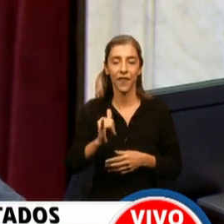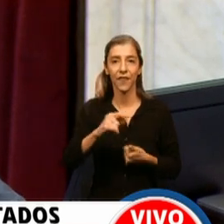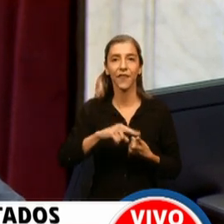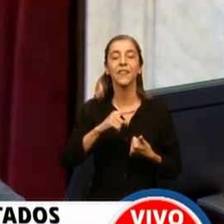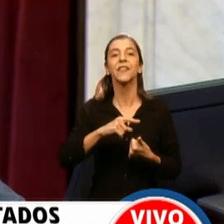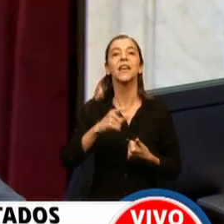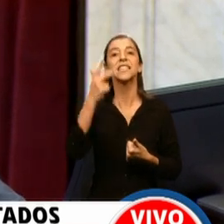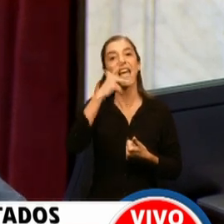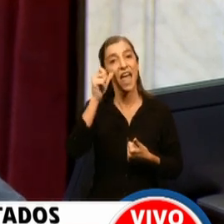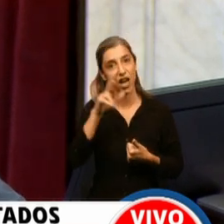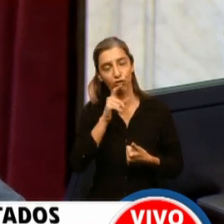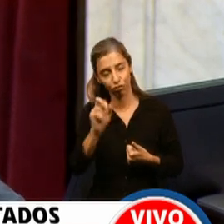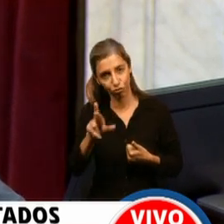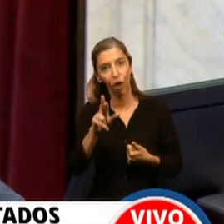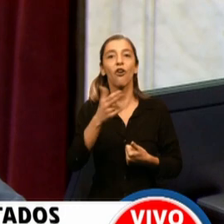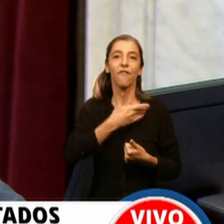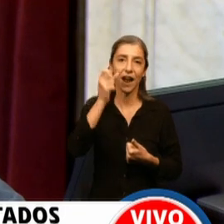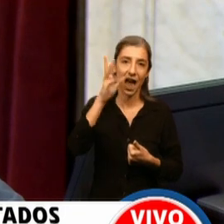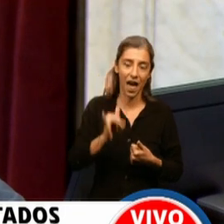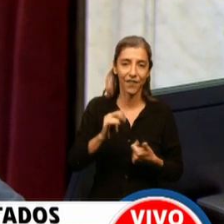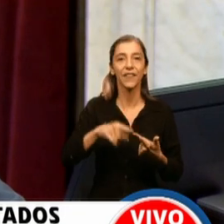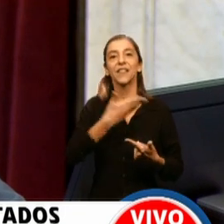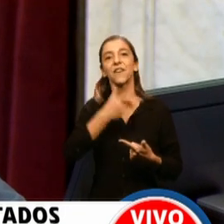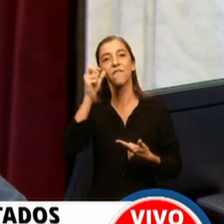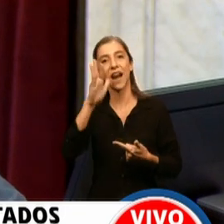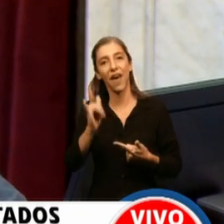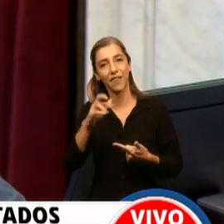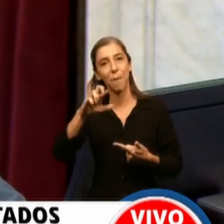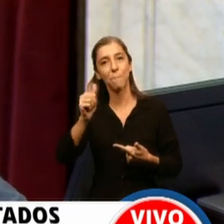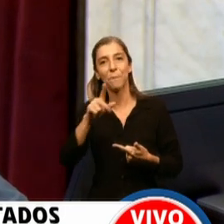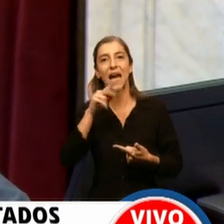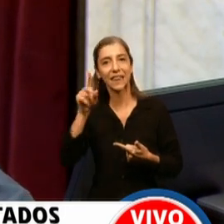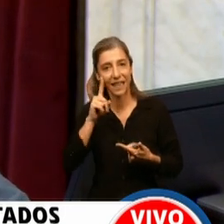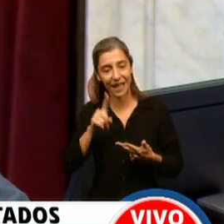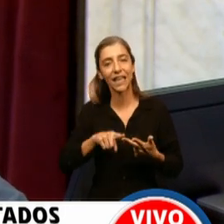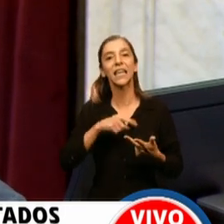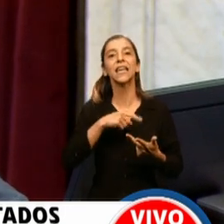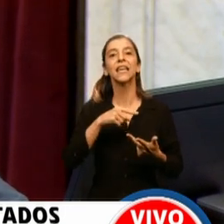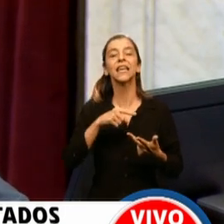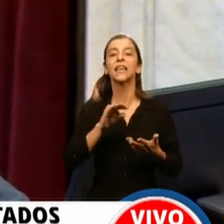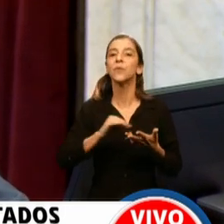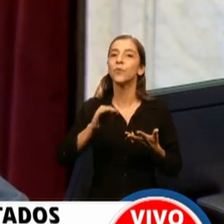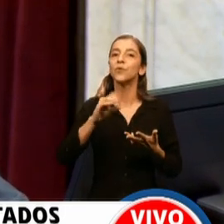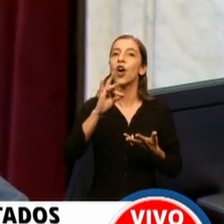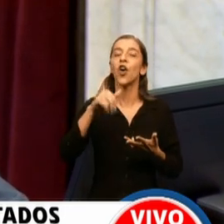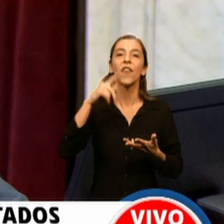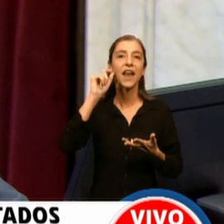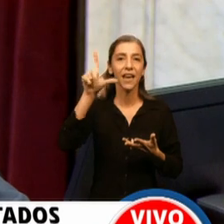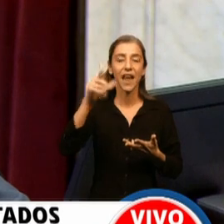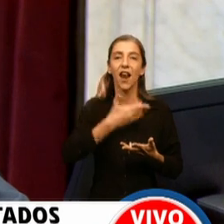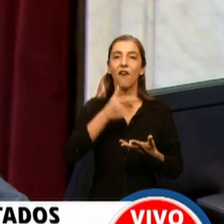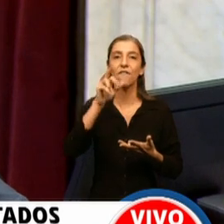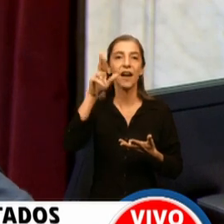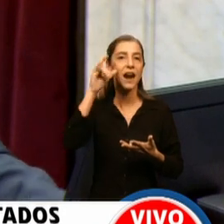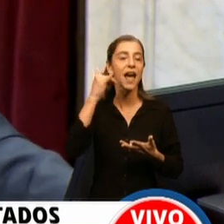héctor fernández diputado gustavo fernández patri diputada diputado daniel ferreyra